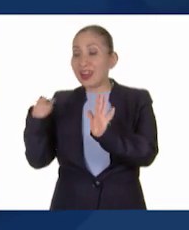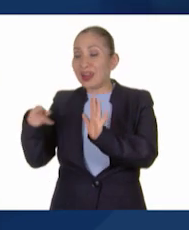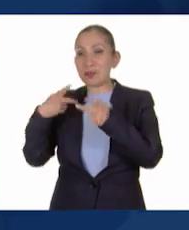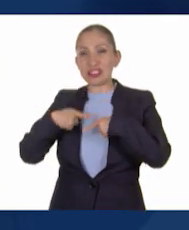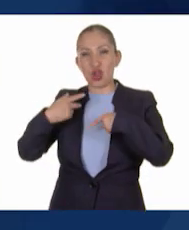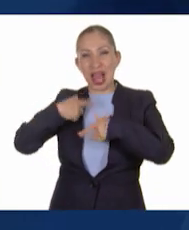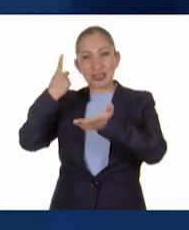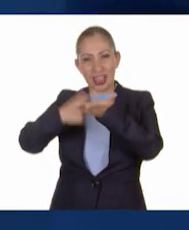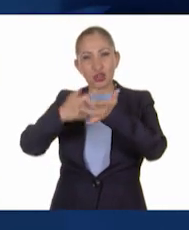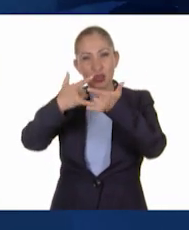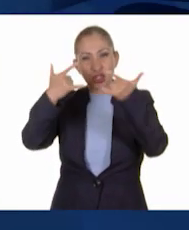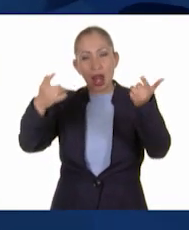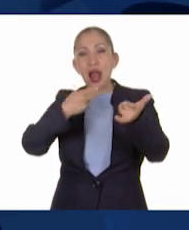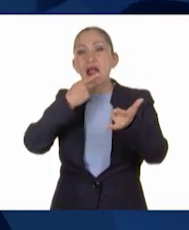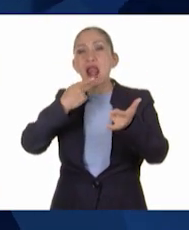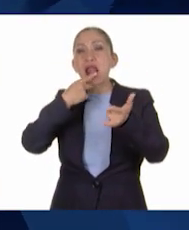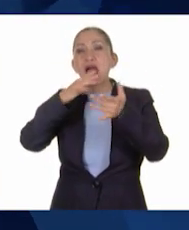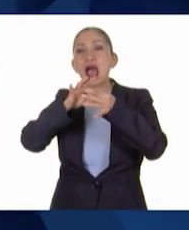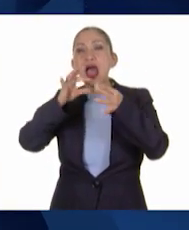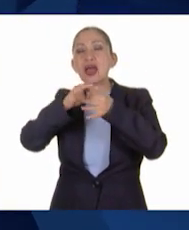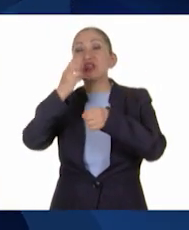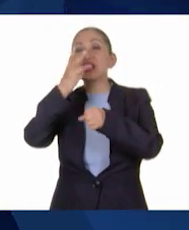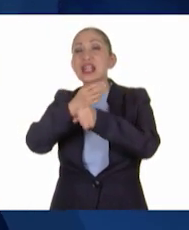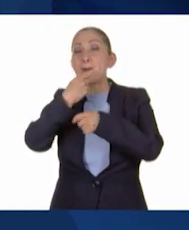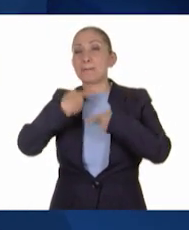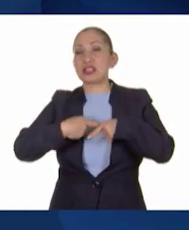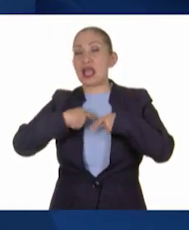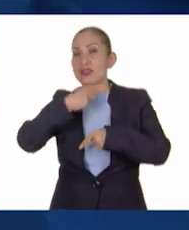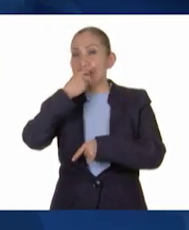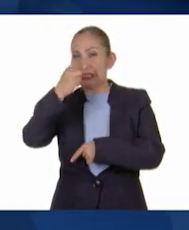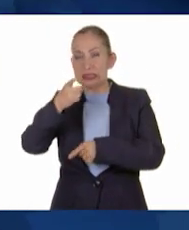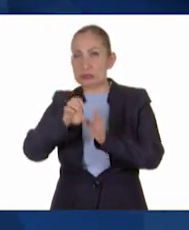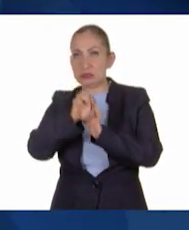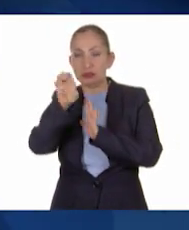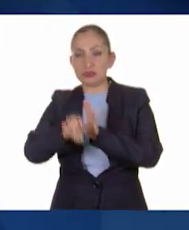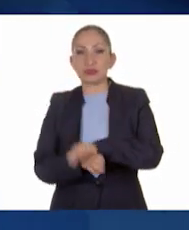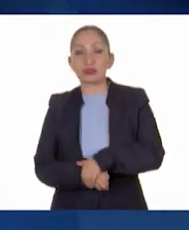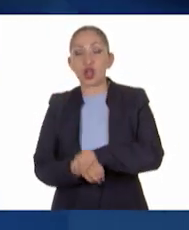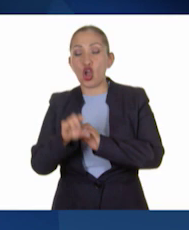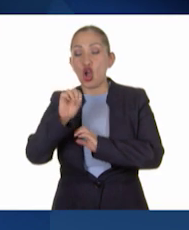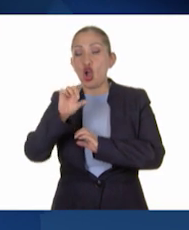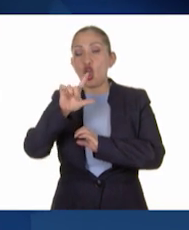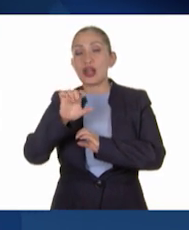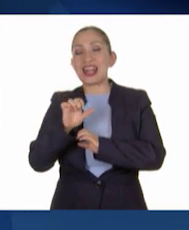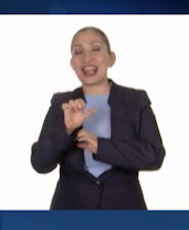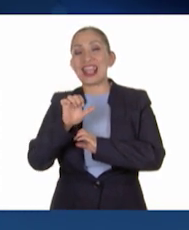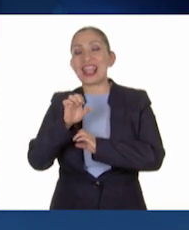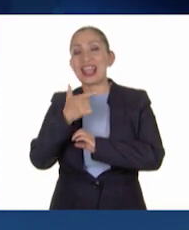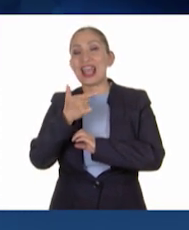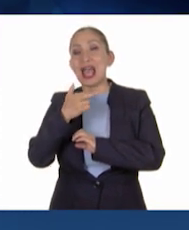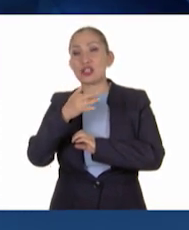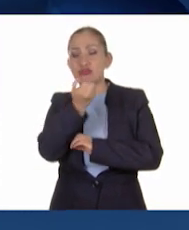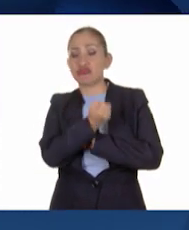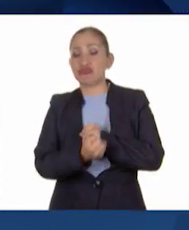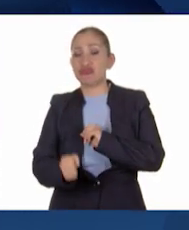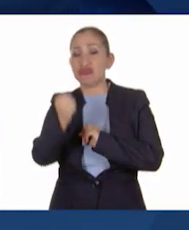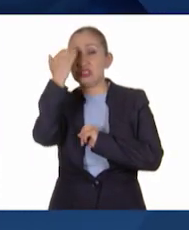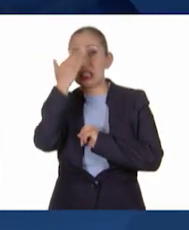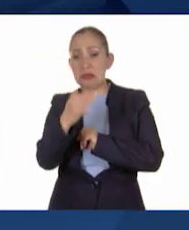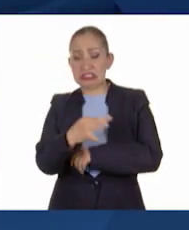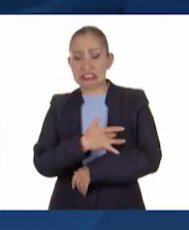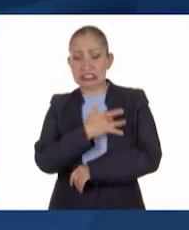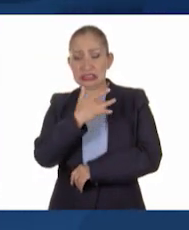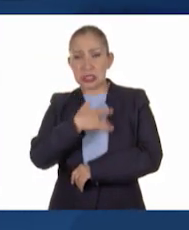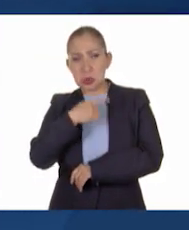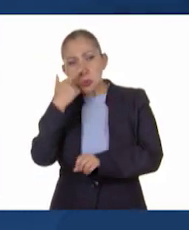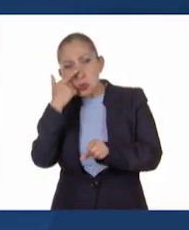narrador en tercera persona. Y dice, por ejemplo, Olegario no solo fue un as del presentimiento, sino que